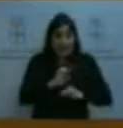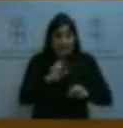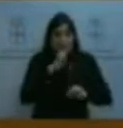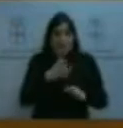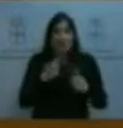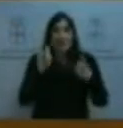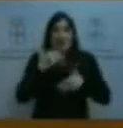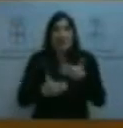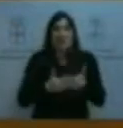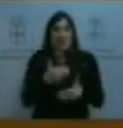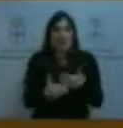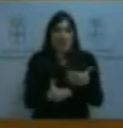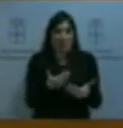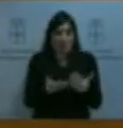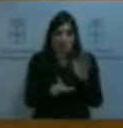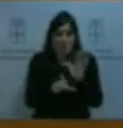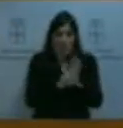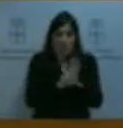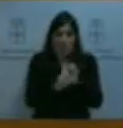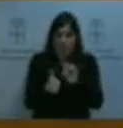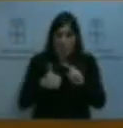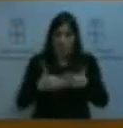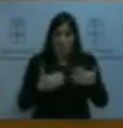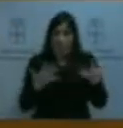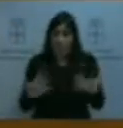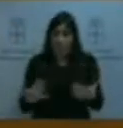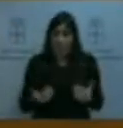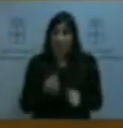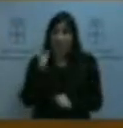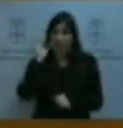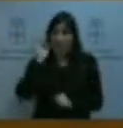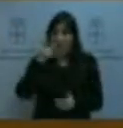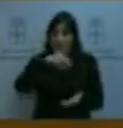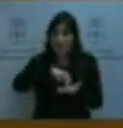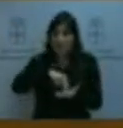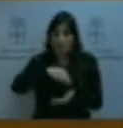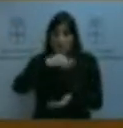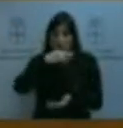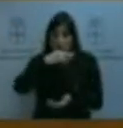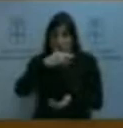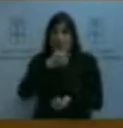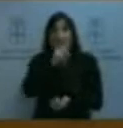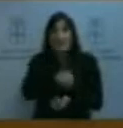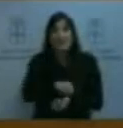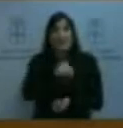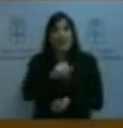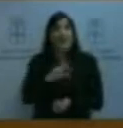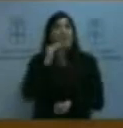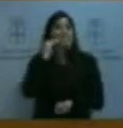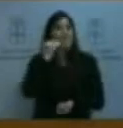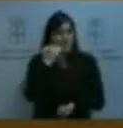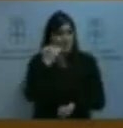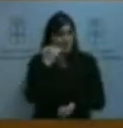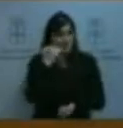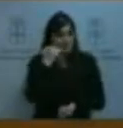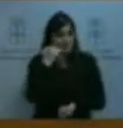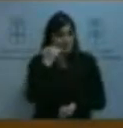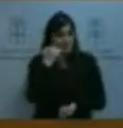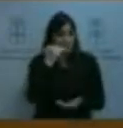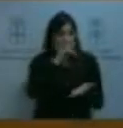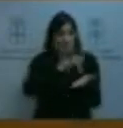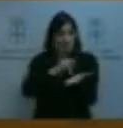esas comparecencias que se celebraron, también se habilitaron fechas para que precisamente esta ley, este proyecto de ley,